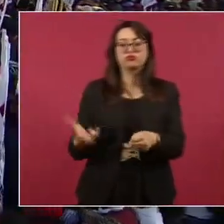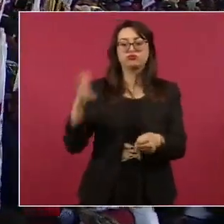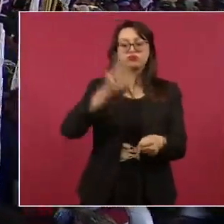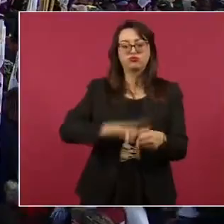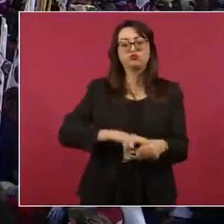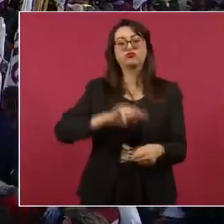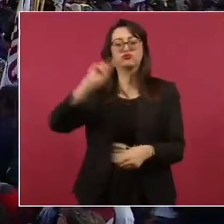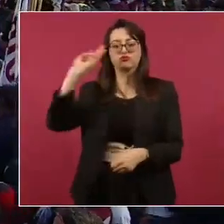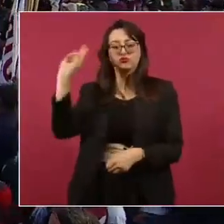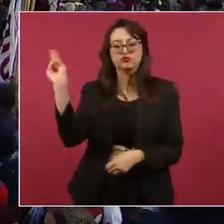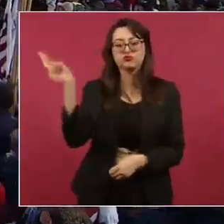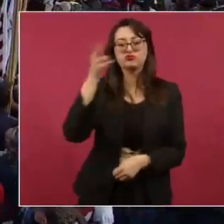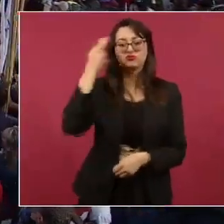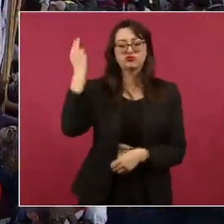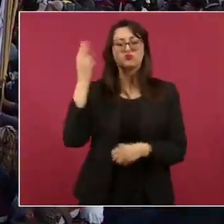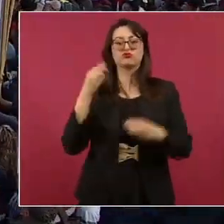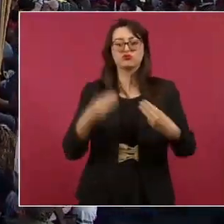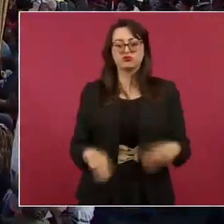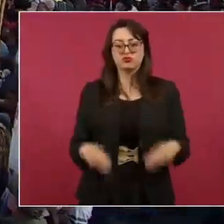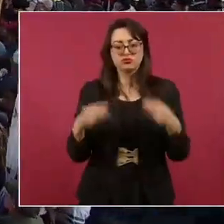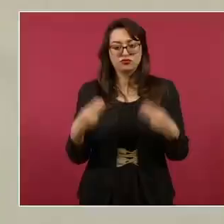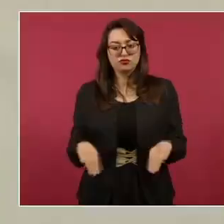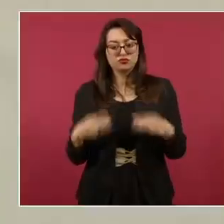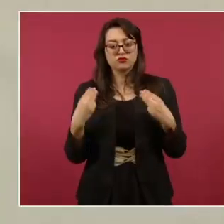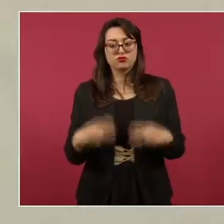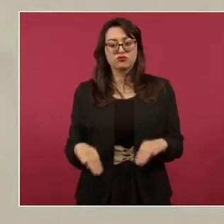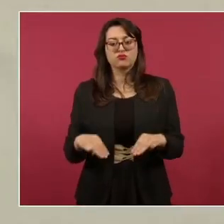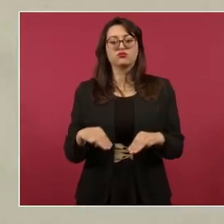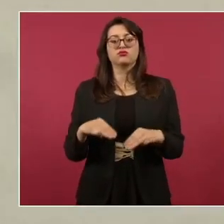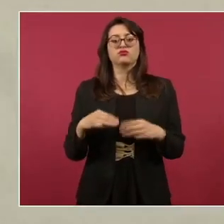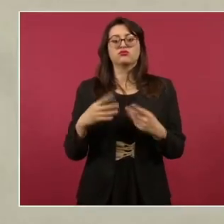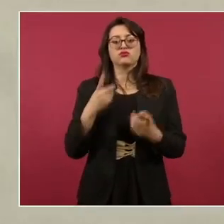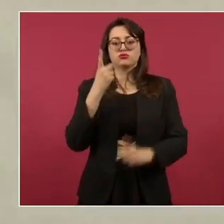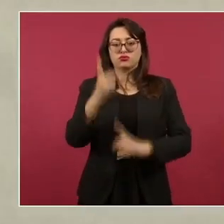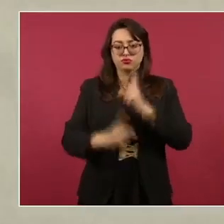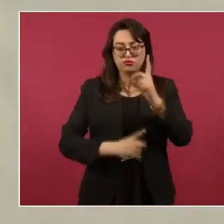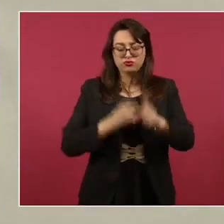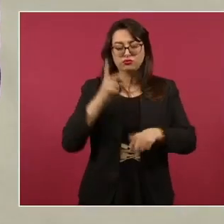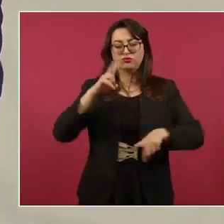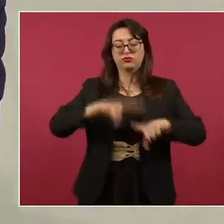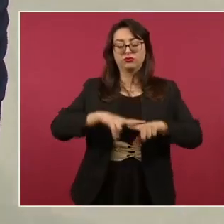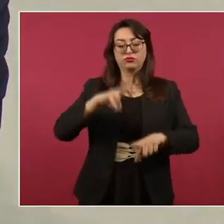hospitales, universidades, mercados, unidades deportivas,